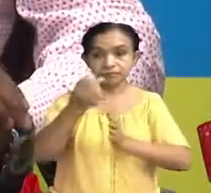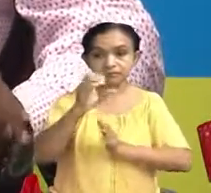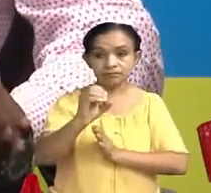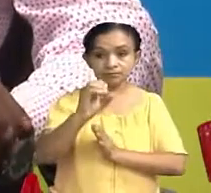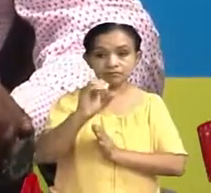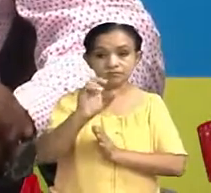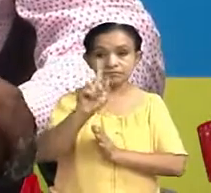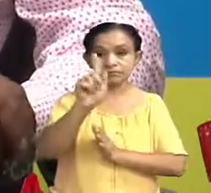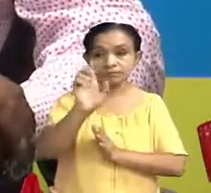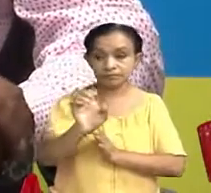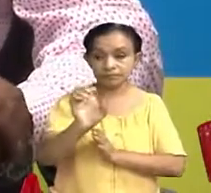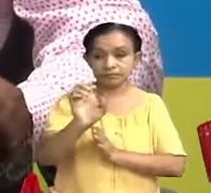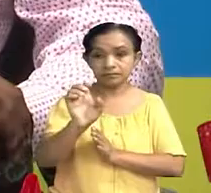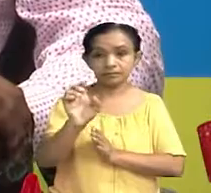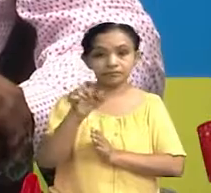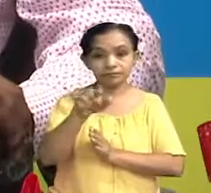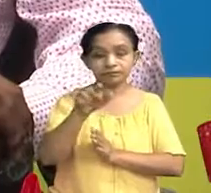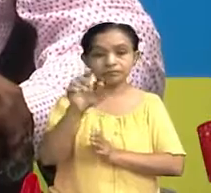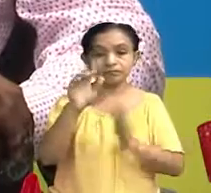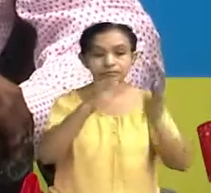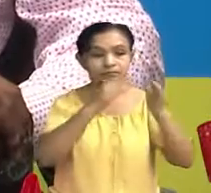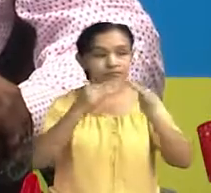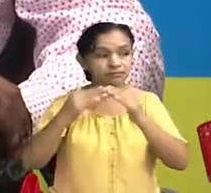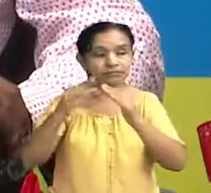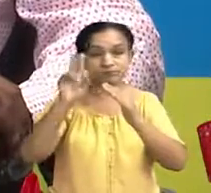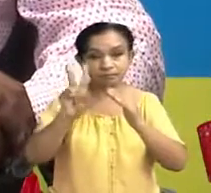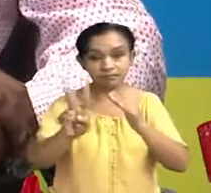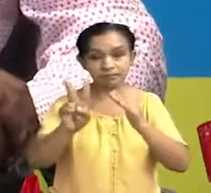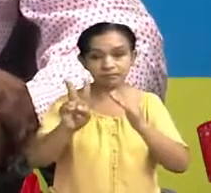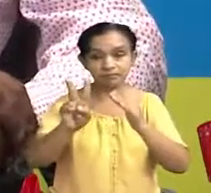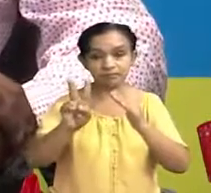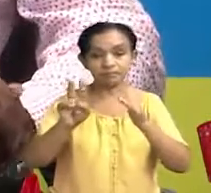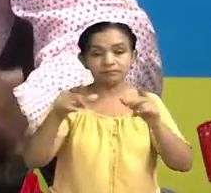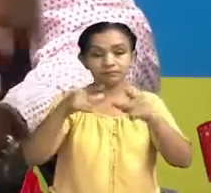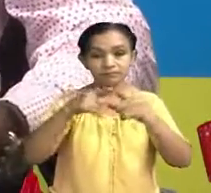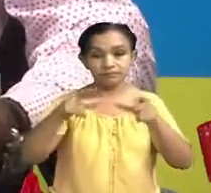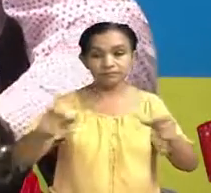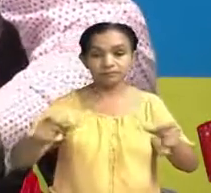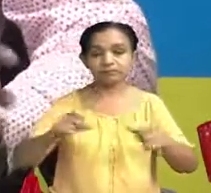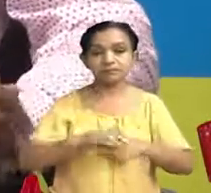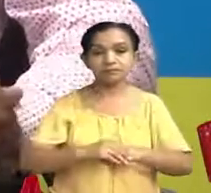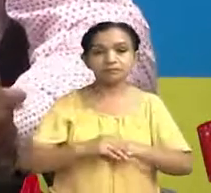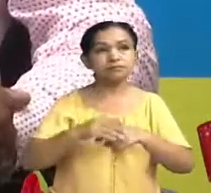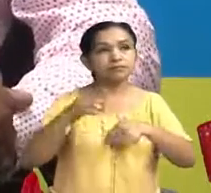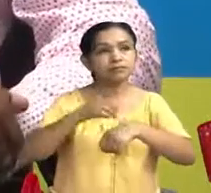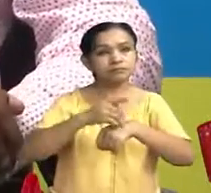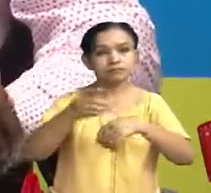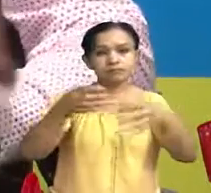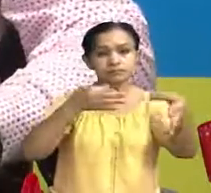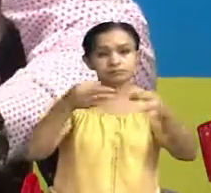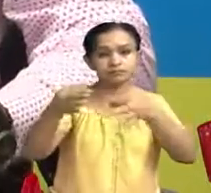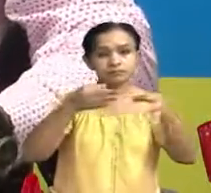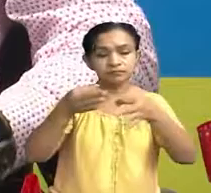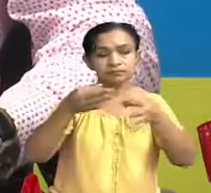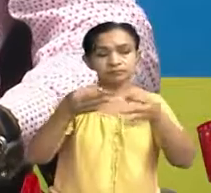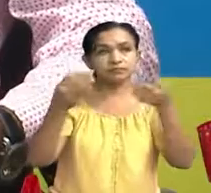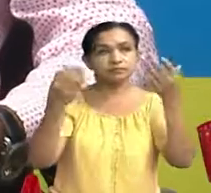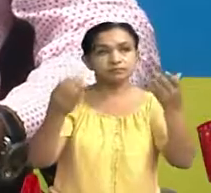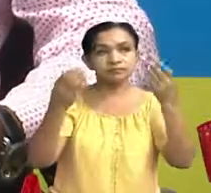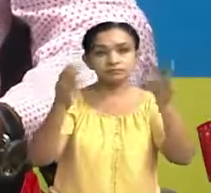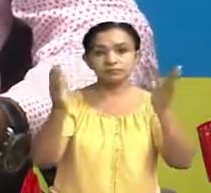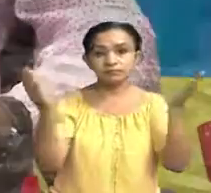Flores, ubicado en el distrito número 2 de Managua. Y el doctor nos decía que una de las